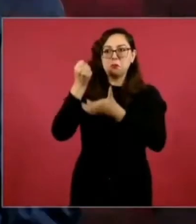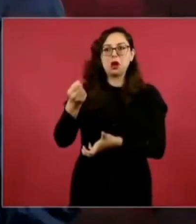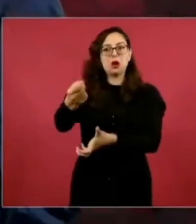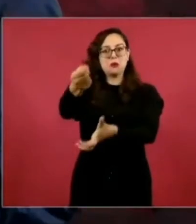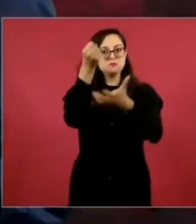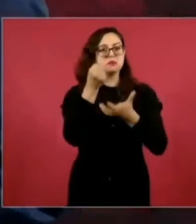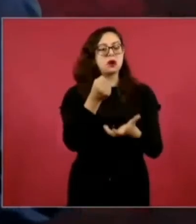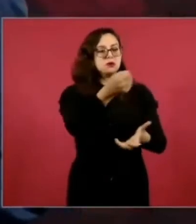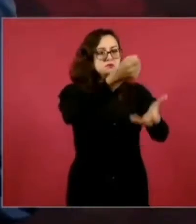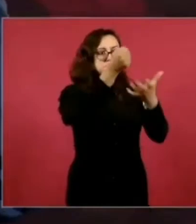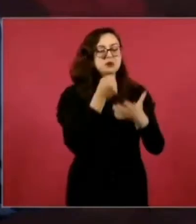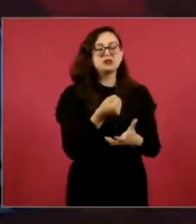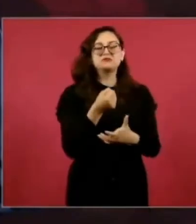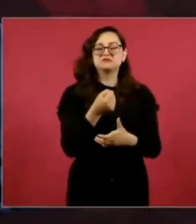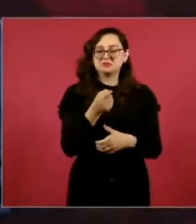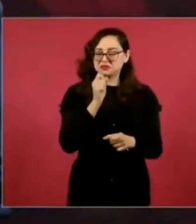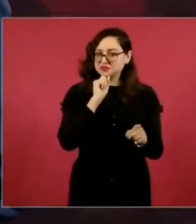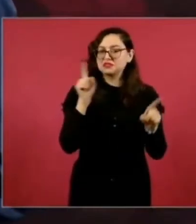El año pasado,